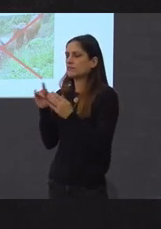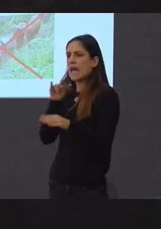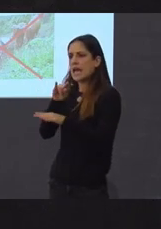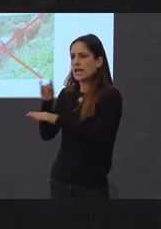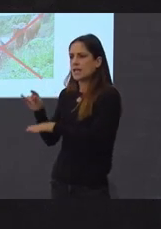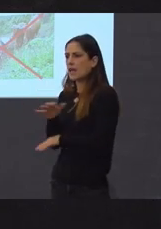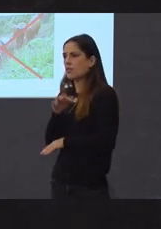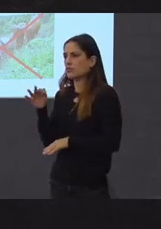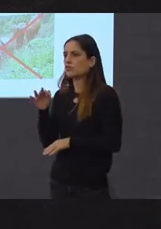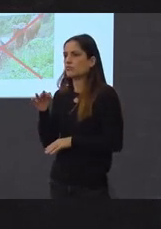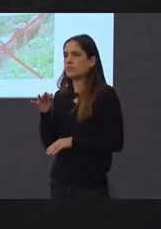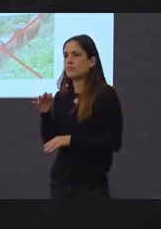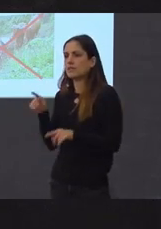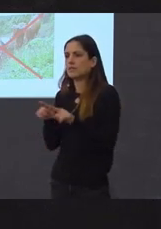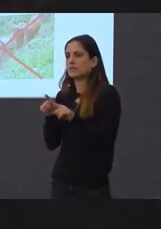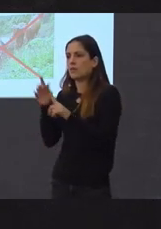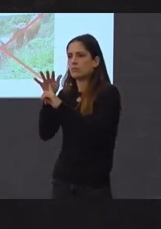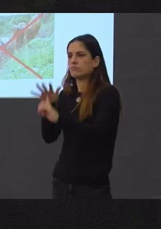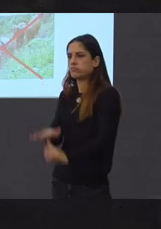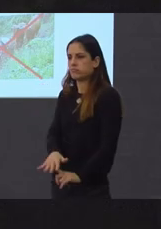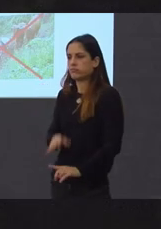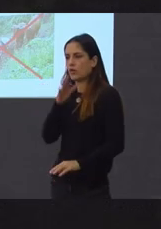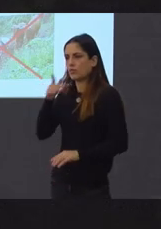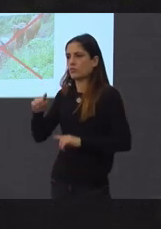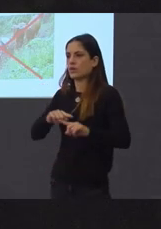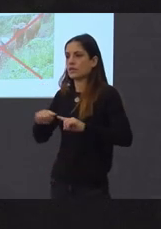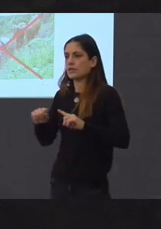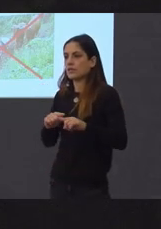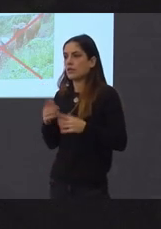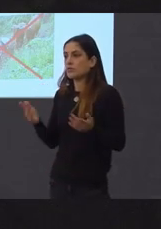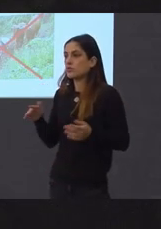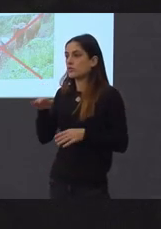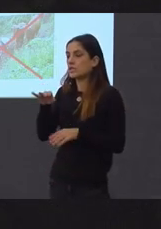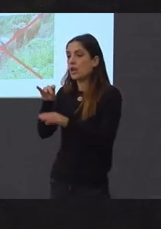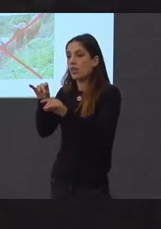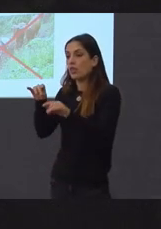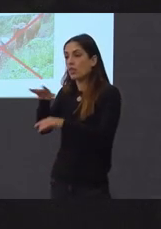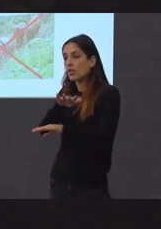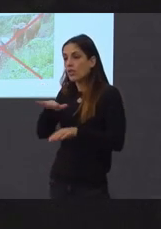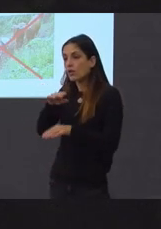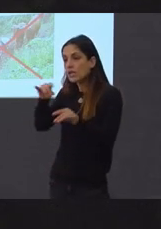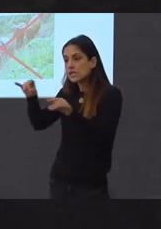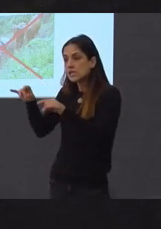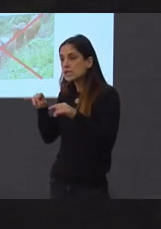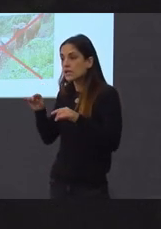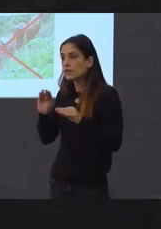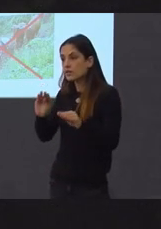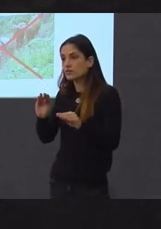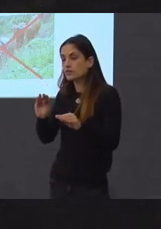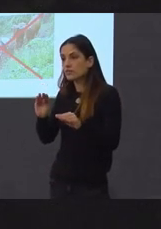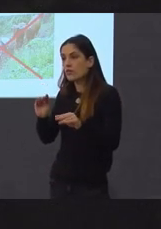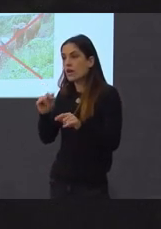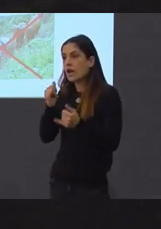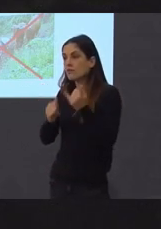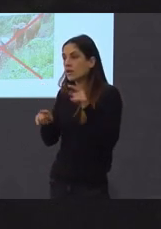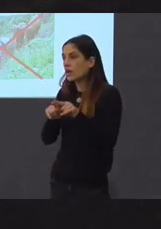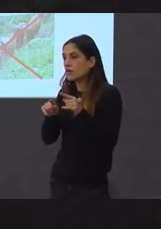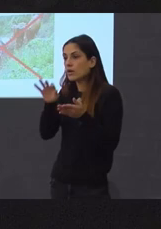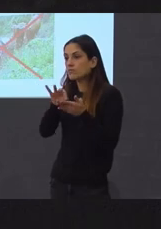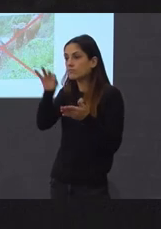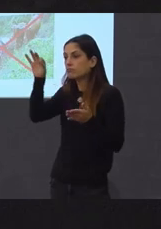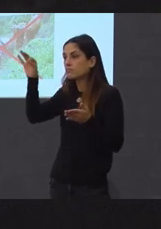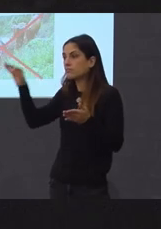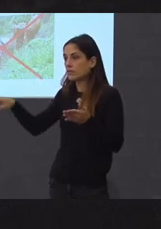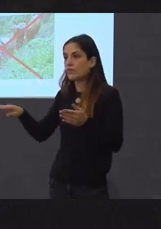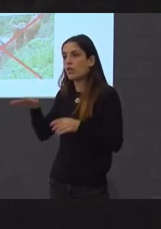réxime e os seus espazos completamente sacados do seu dominio. Eran espazos que, como